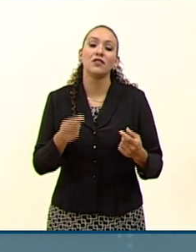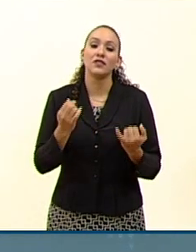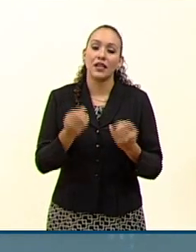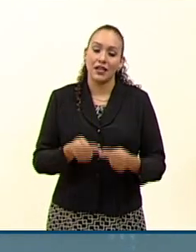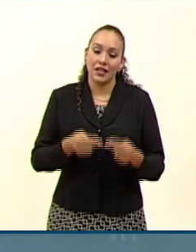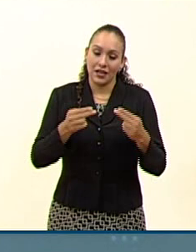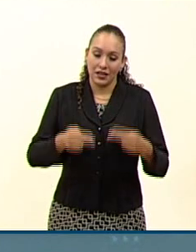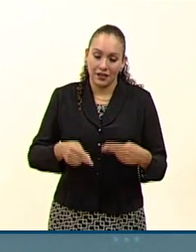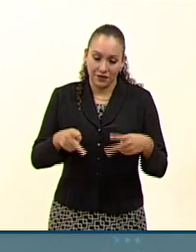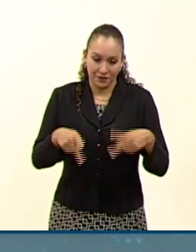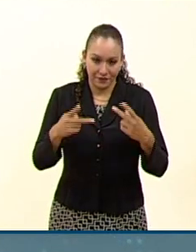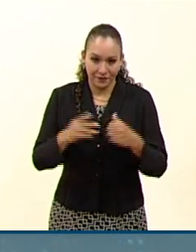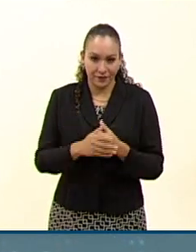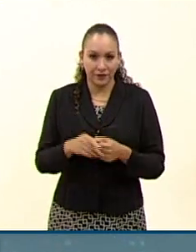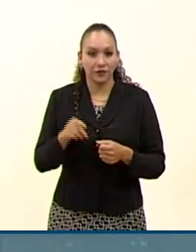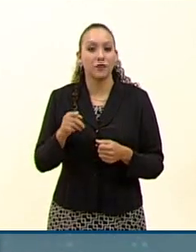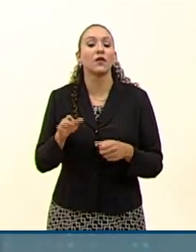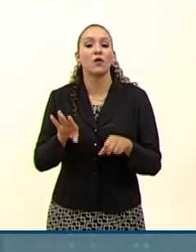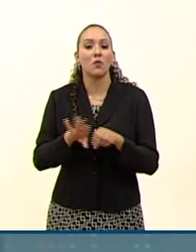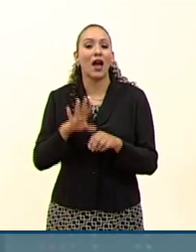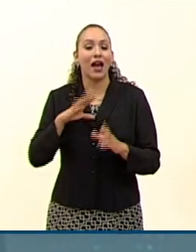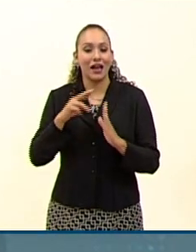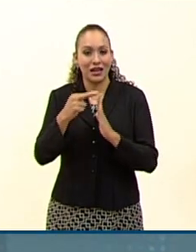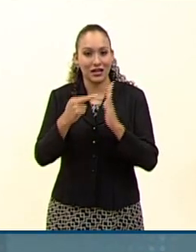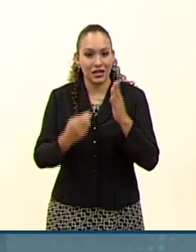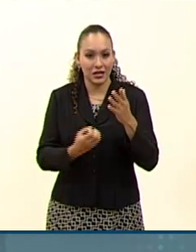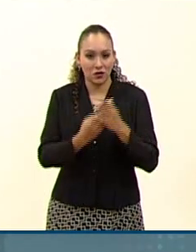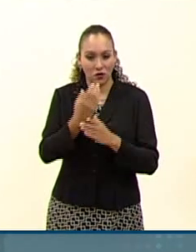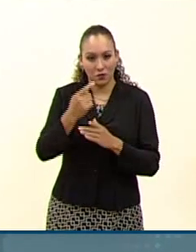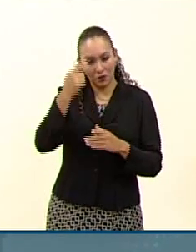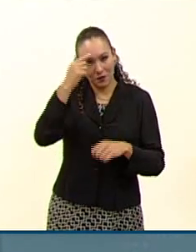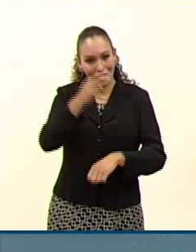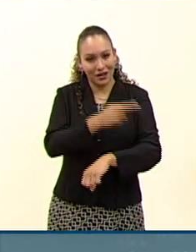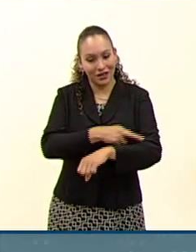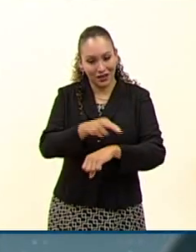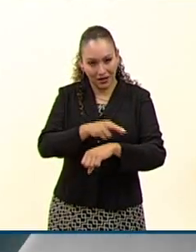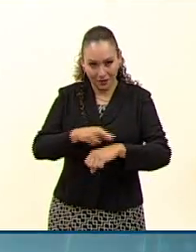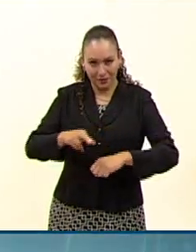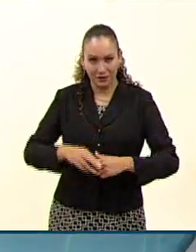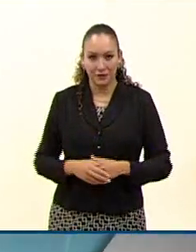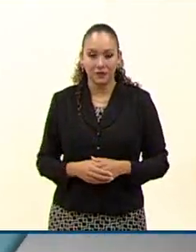implicaciones prácticas, de acuerdo con el nuevo Código Nacional de Procedimientos en la materia.